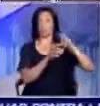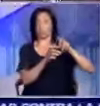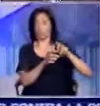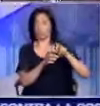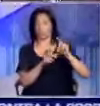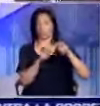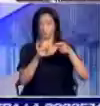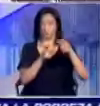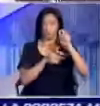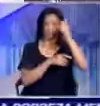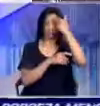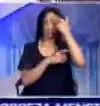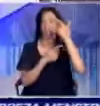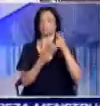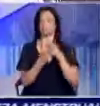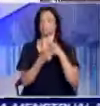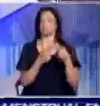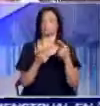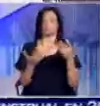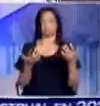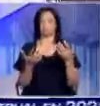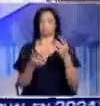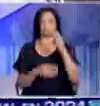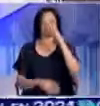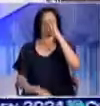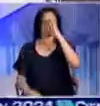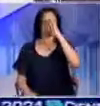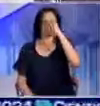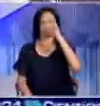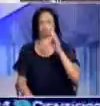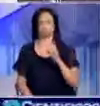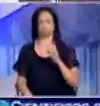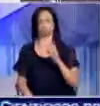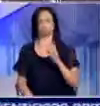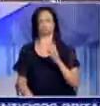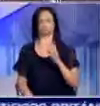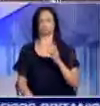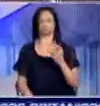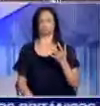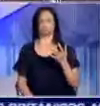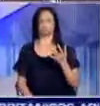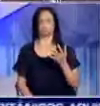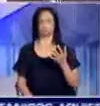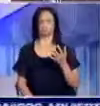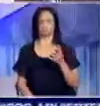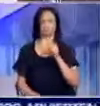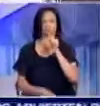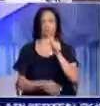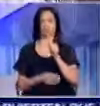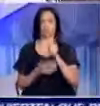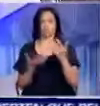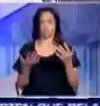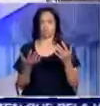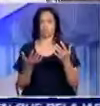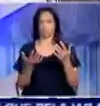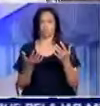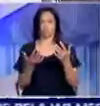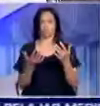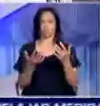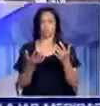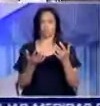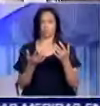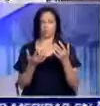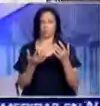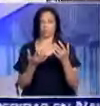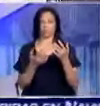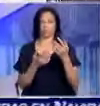gobierno y por ahí se inventaron un Frankenstein que no no tiene ni pie ni cabeza